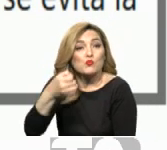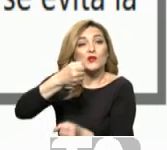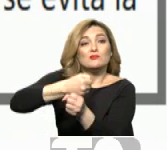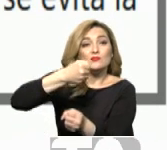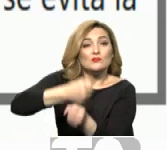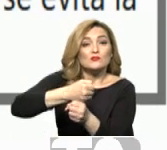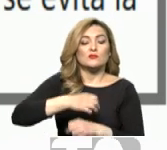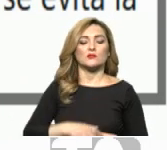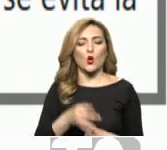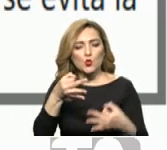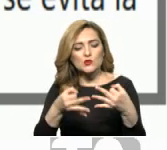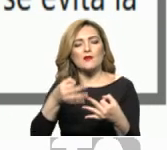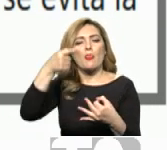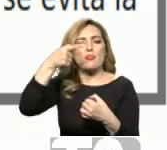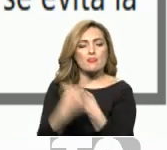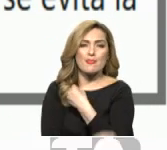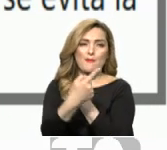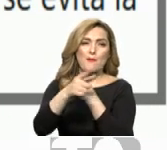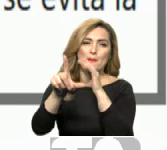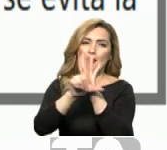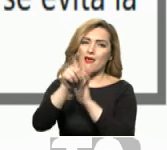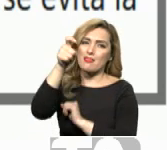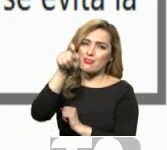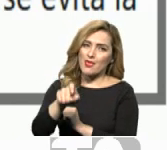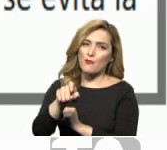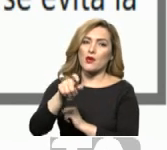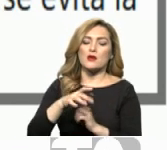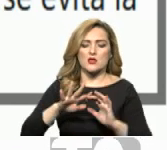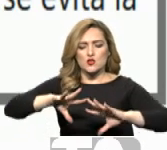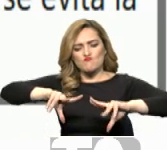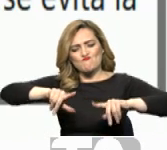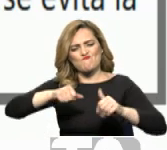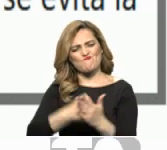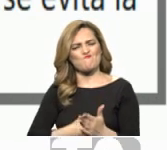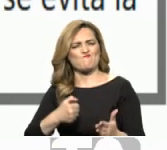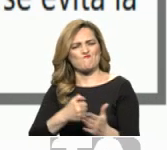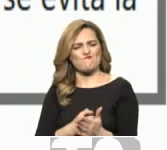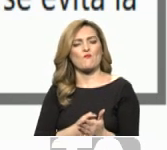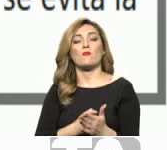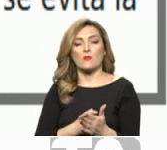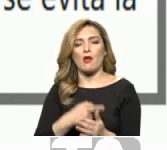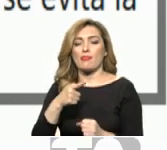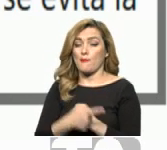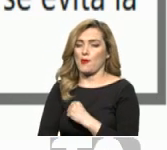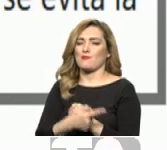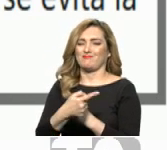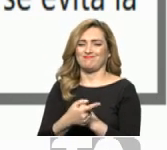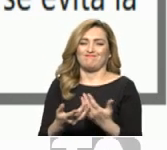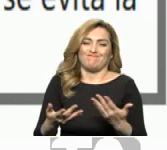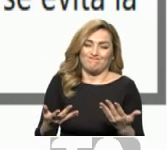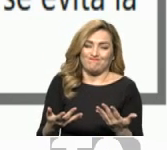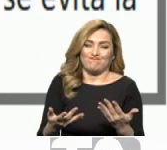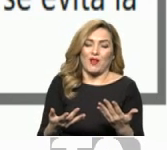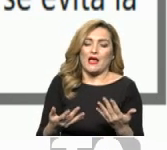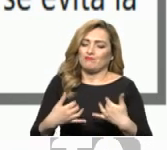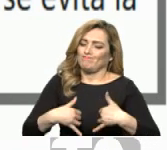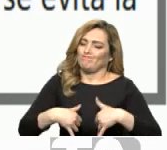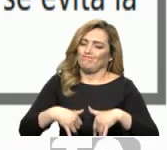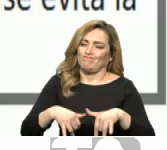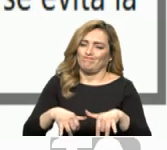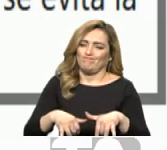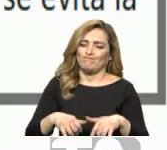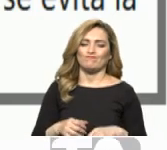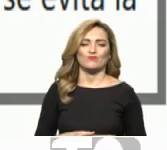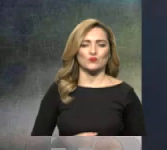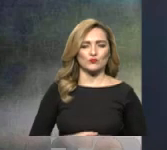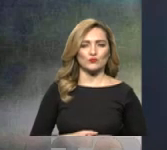que la justicia aplique la ley, expresó, pues la corrupción se combate y se sanciona. Solo así se evita la impunidad, dijo Moreno en su